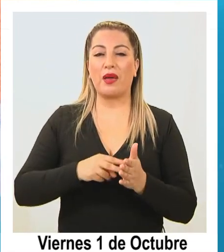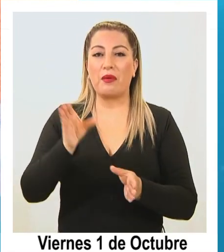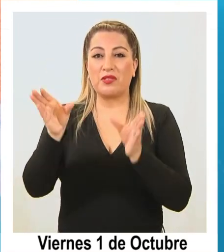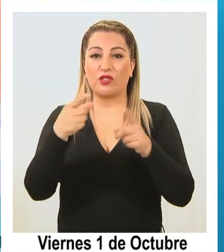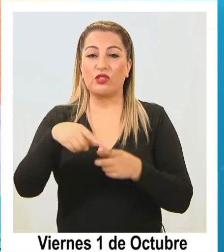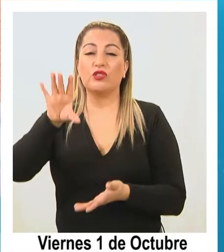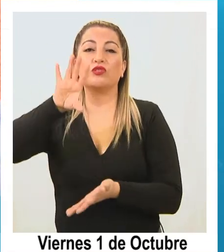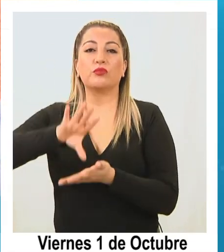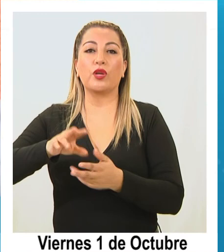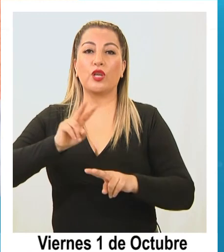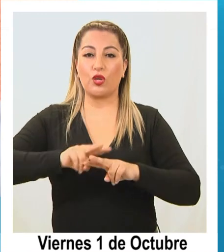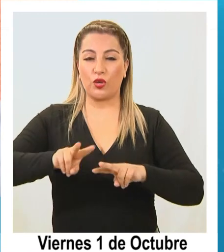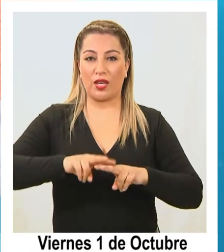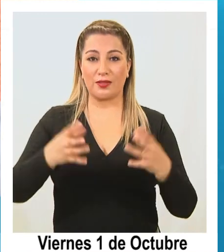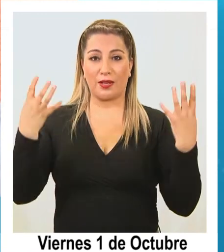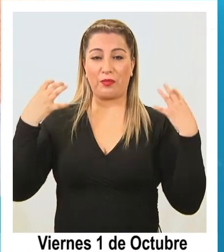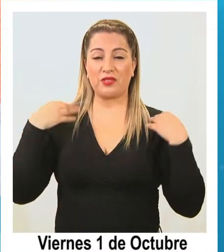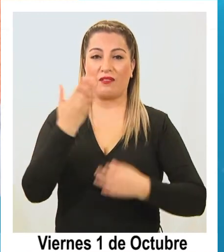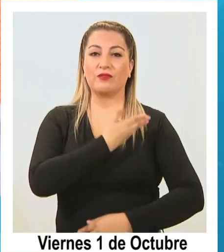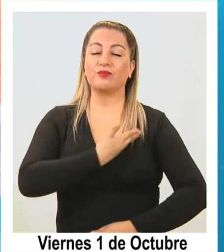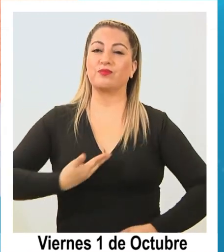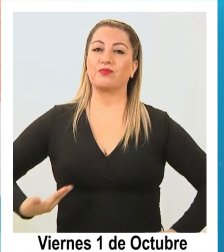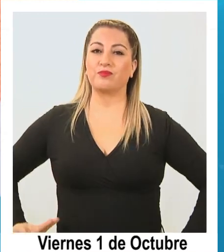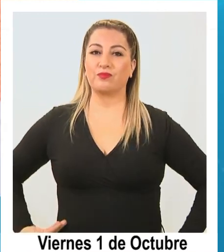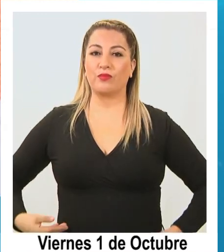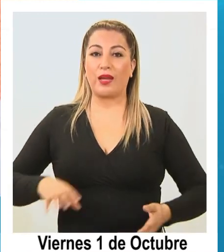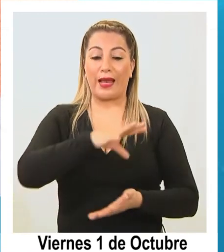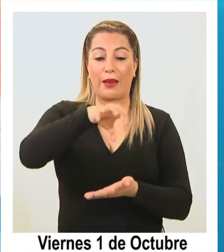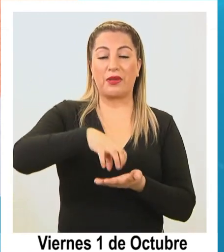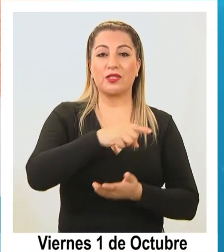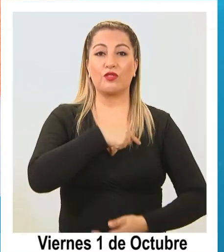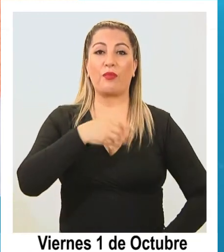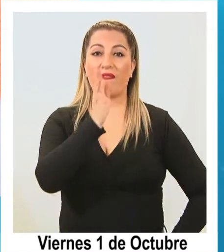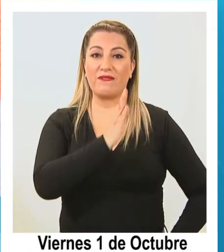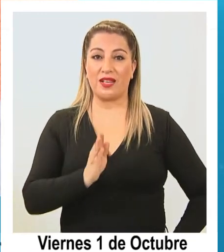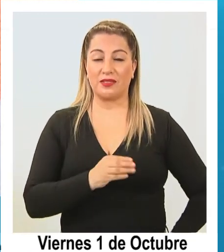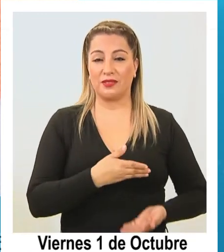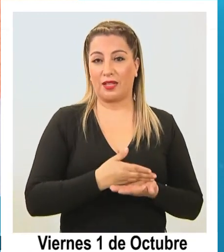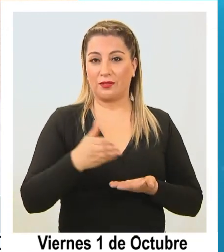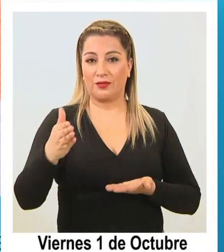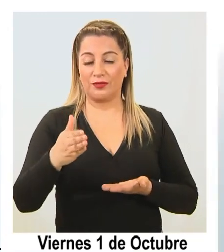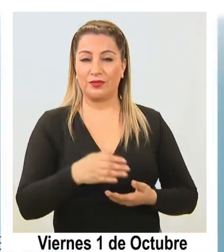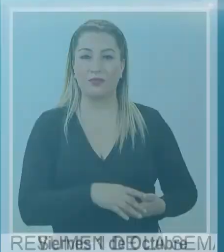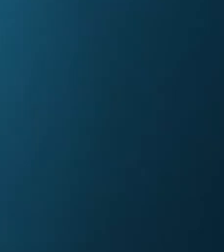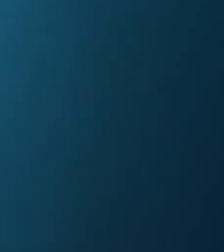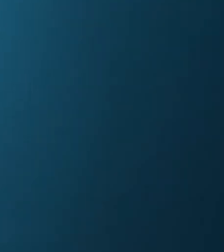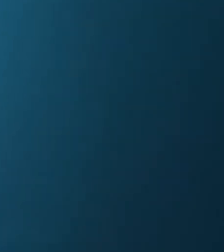haciendo el gobierno respecto a aquellos migrantes que fueron desalojados desde Plaza Brasil.